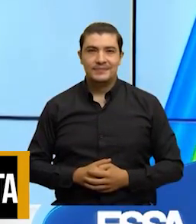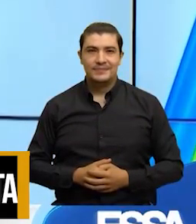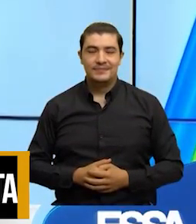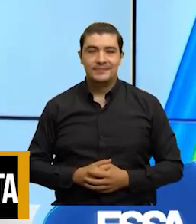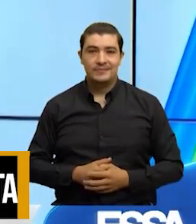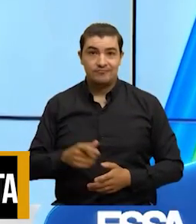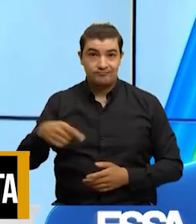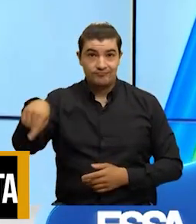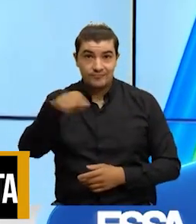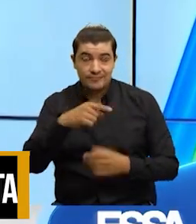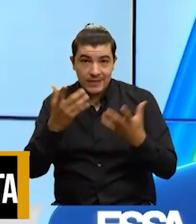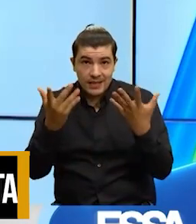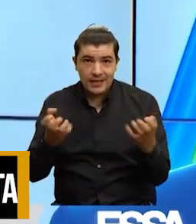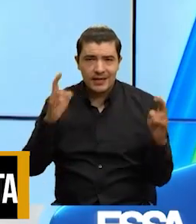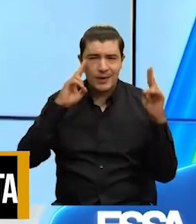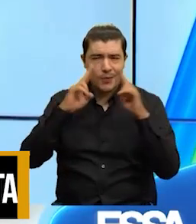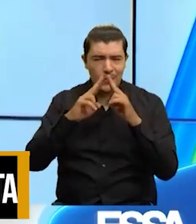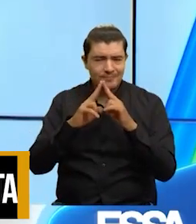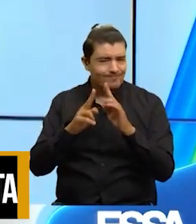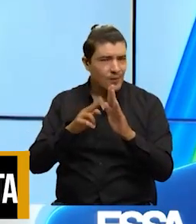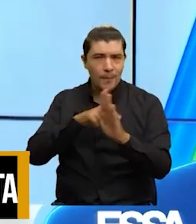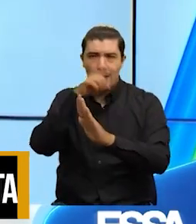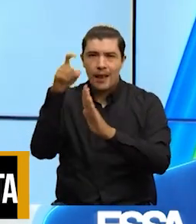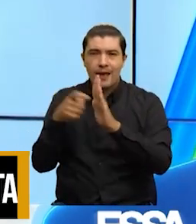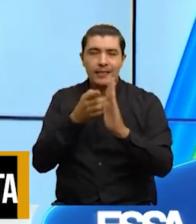Si quieres conocer más información, ingresa a